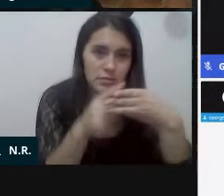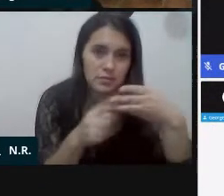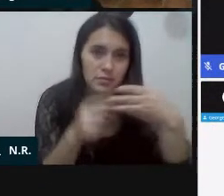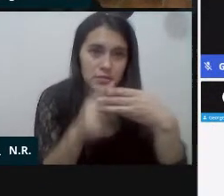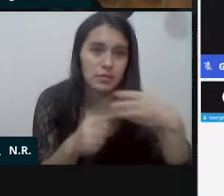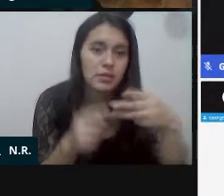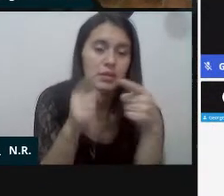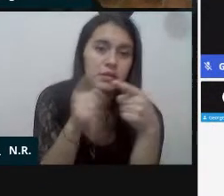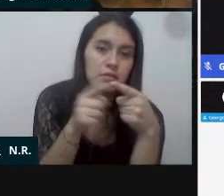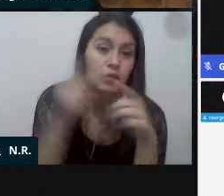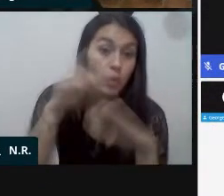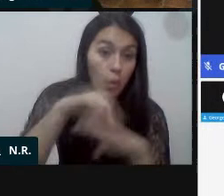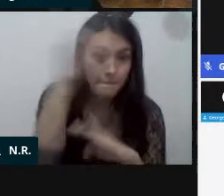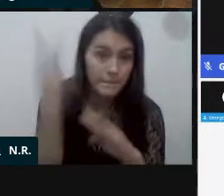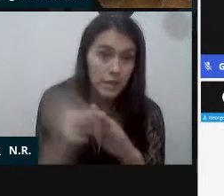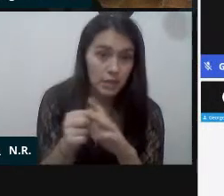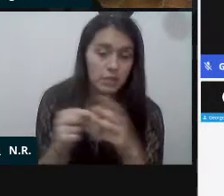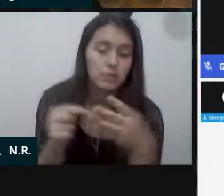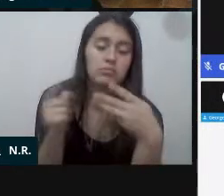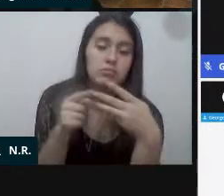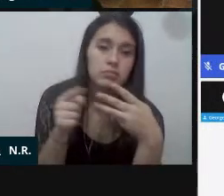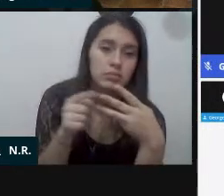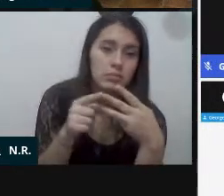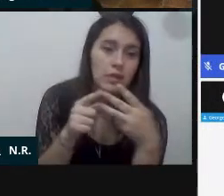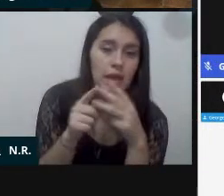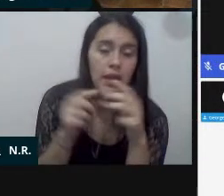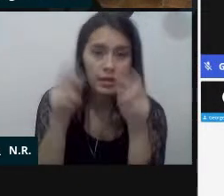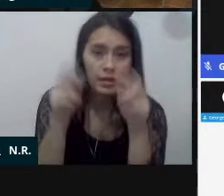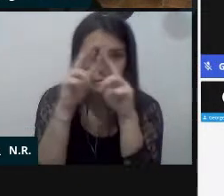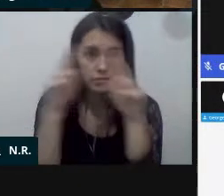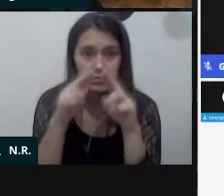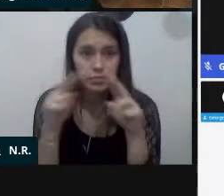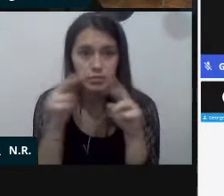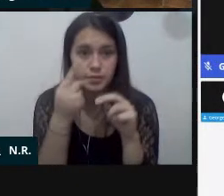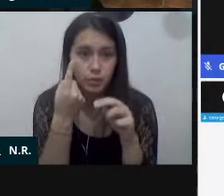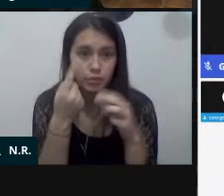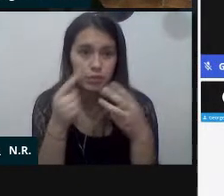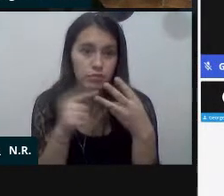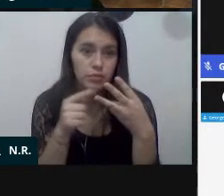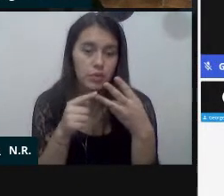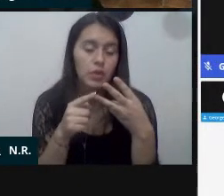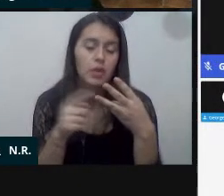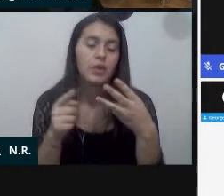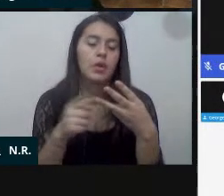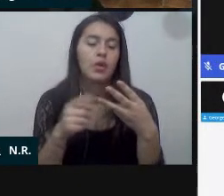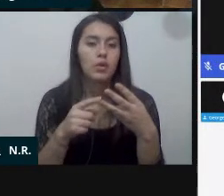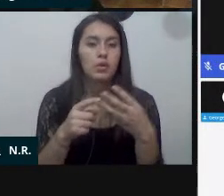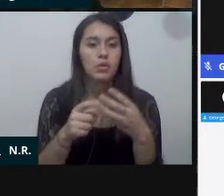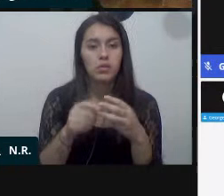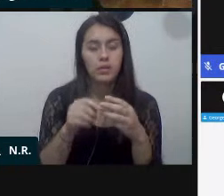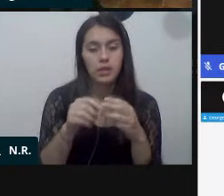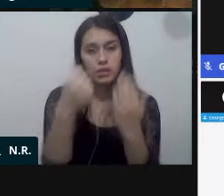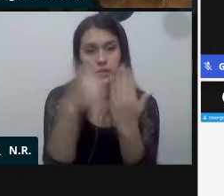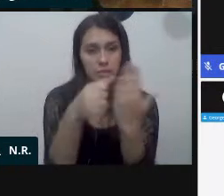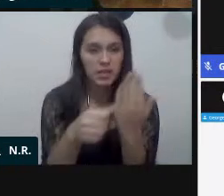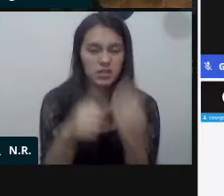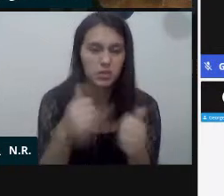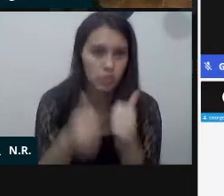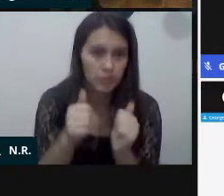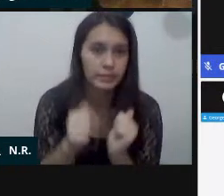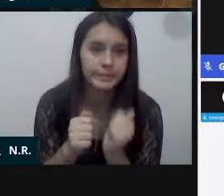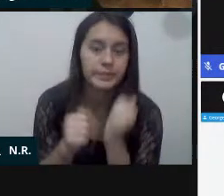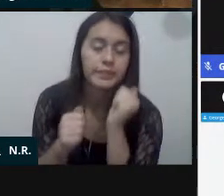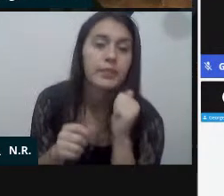Tu pantalla completa, ventana de la app y, en este caso, pestaña de Chrome. Porque, como les habíamos mencionado anteriormente,